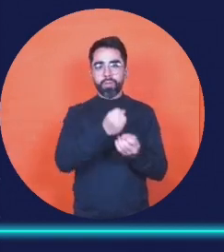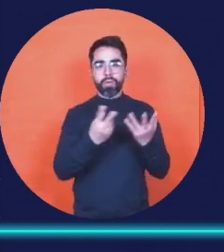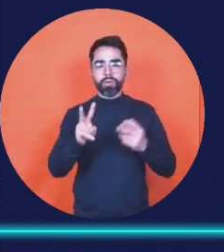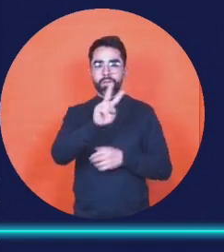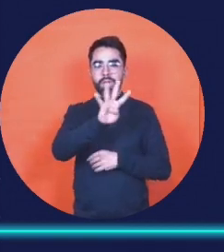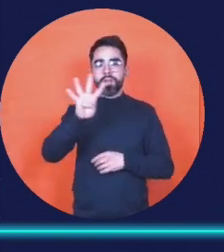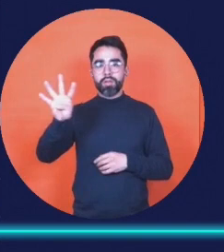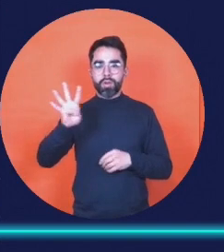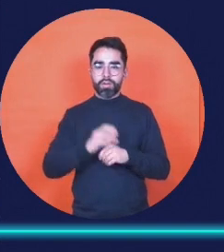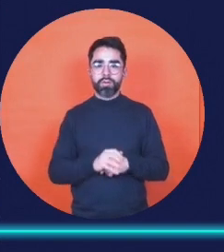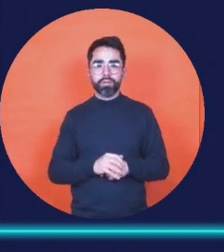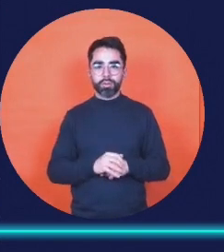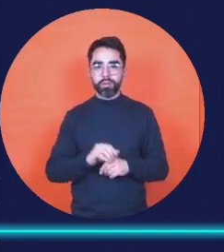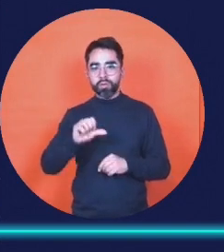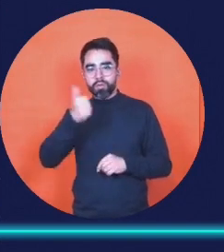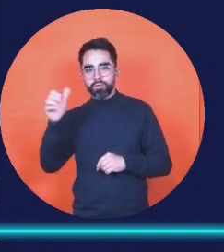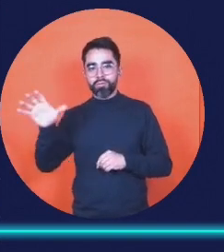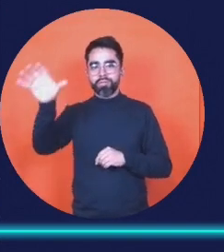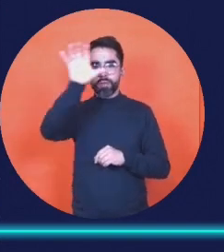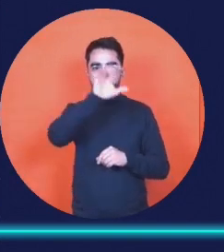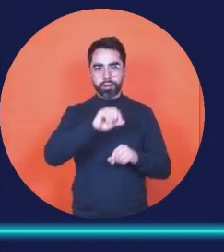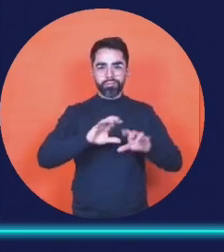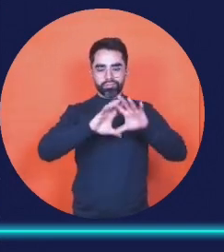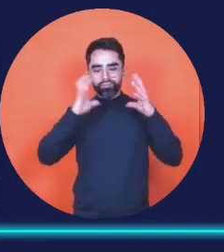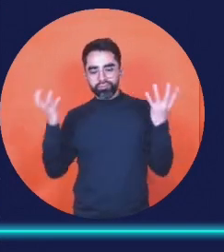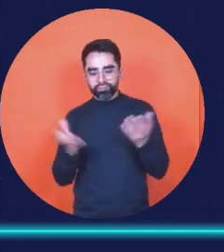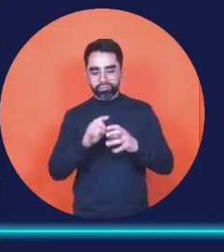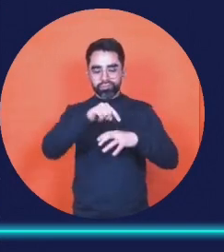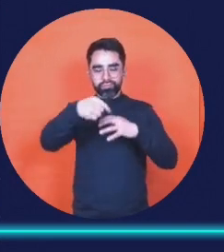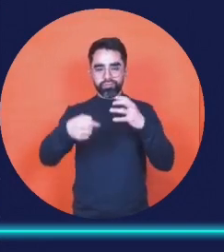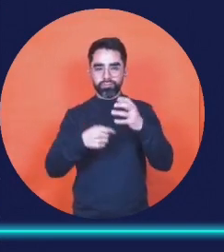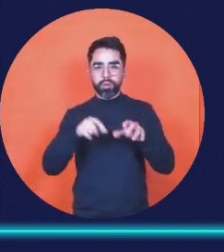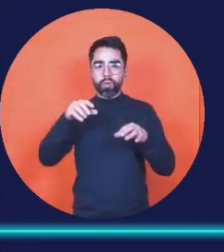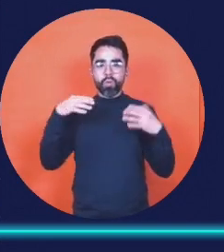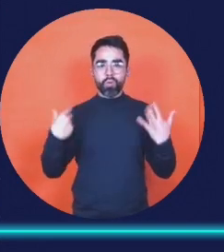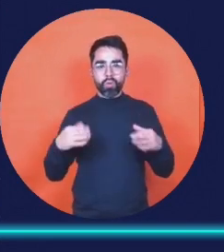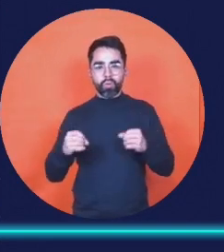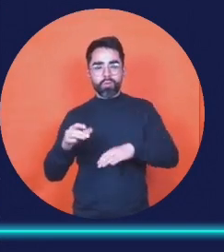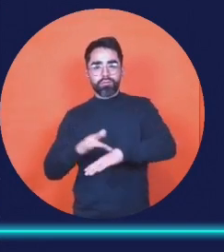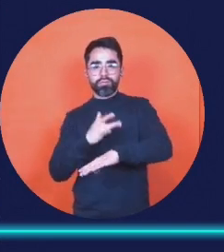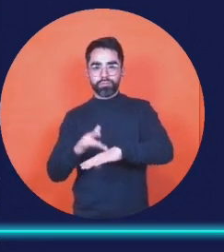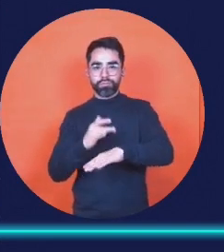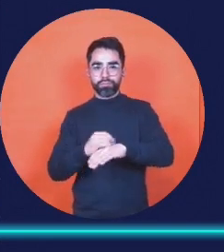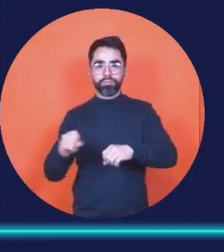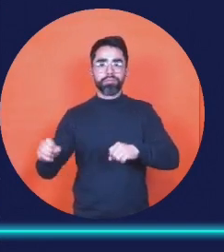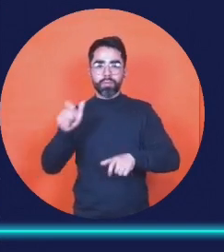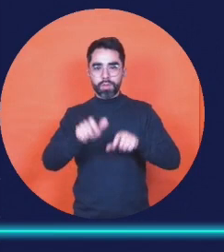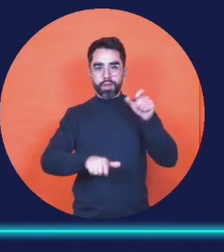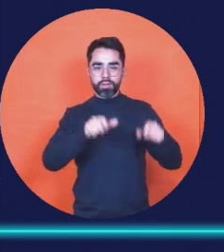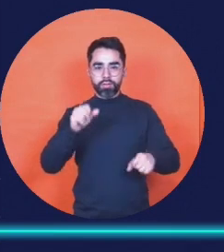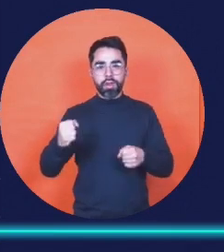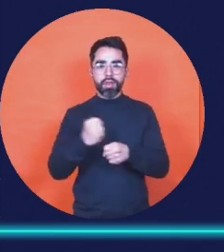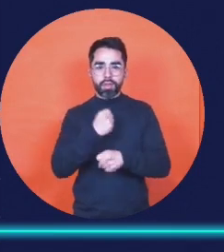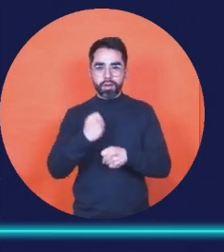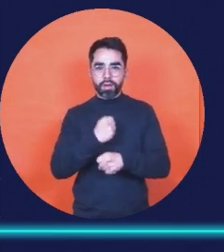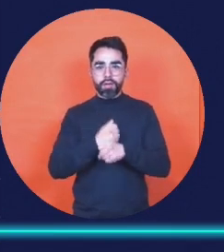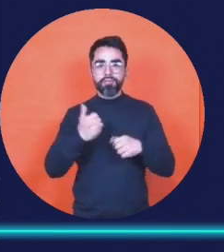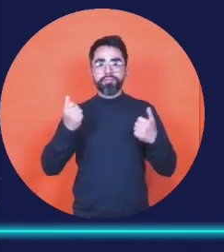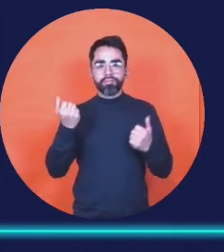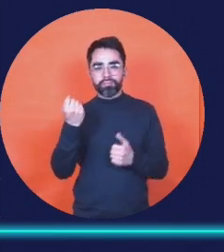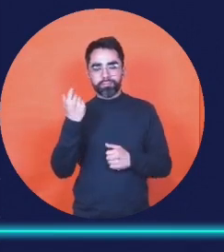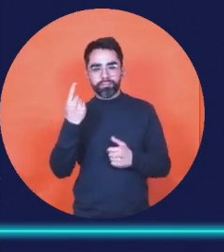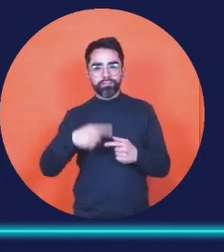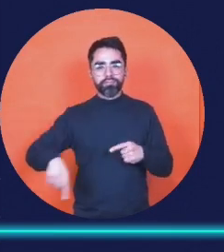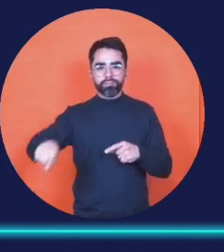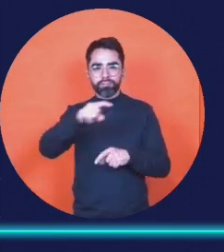Zelanda, pero el resto son de otros países del mundo, y eso también fue un motivador para toda la gente que trabaja con nosotros para entender que